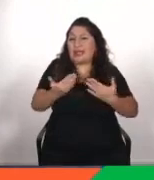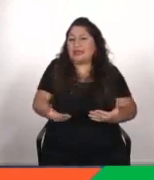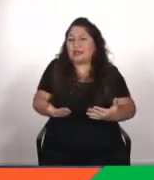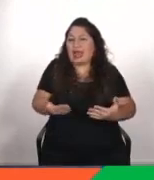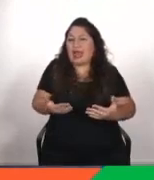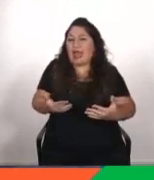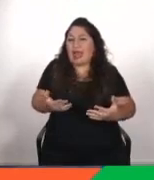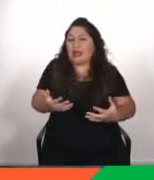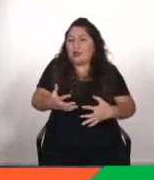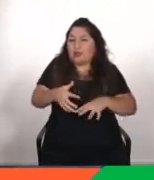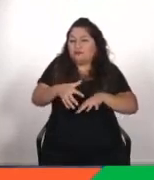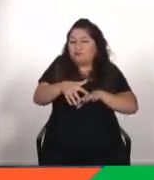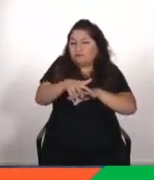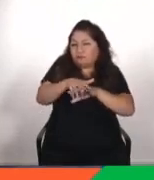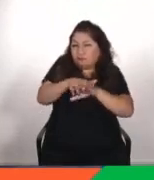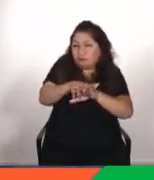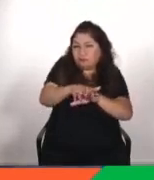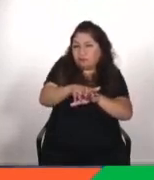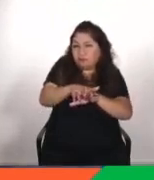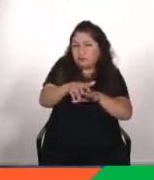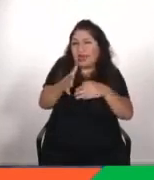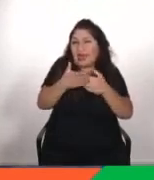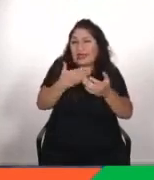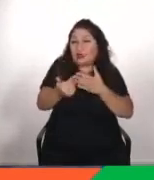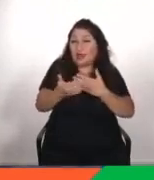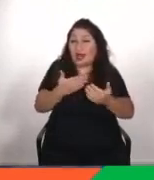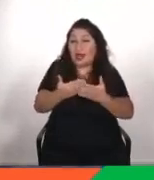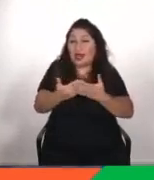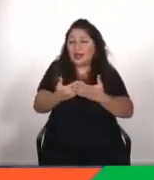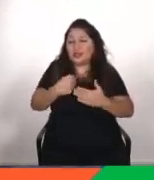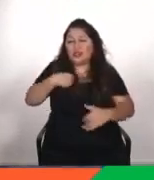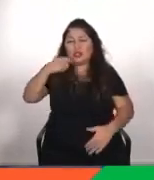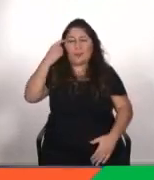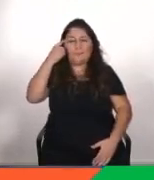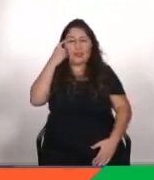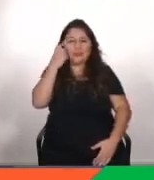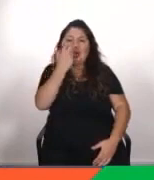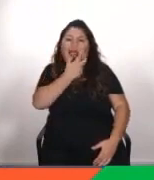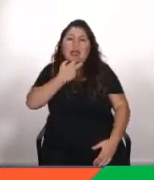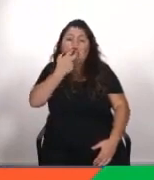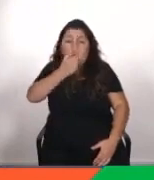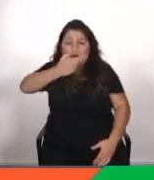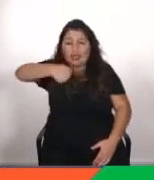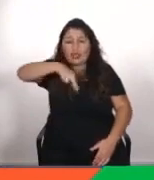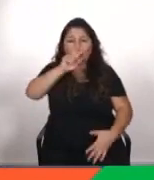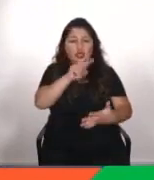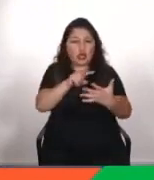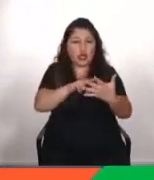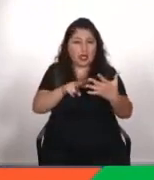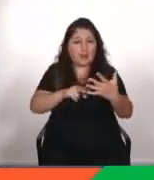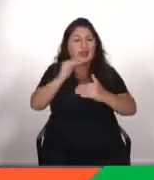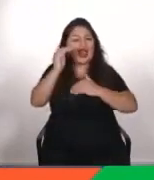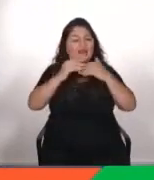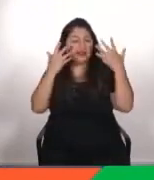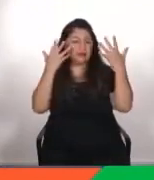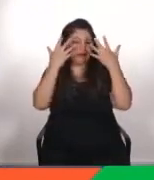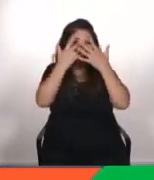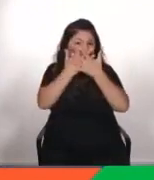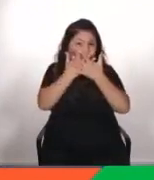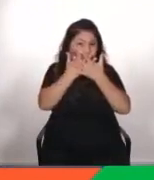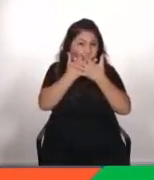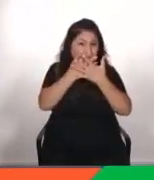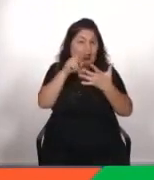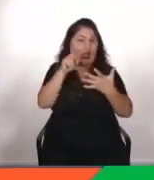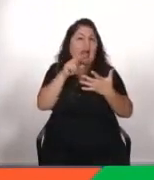impregnada, está imprimida en la naturaleza, sino que más bien creo que es el lenguaje en el que nosotros la leemos y que a veces lo confundimos con el lenguaje en el que está escrita